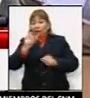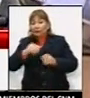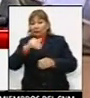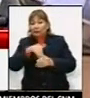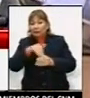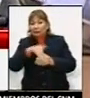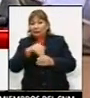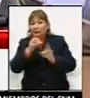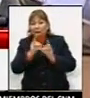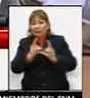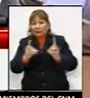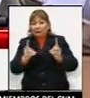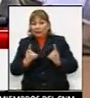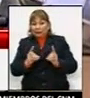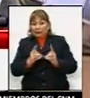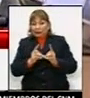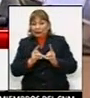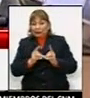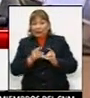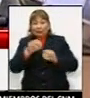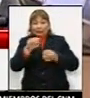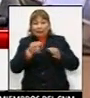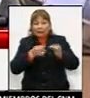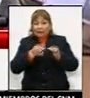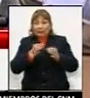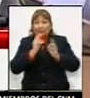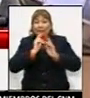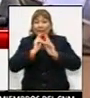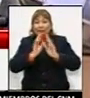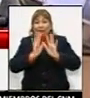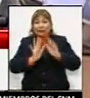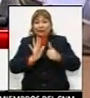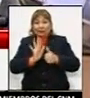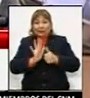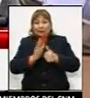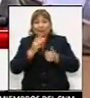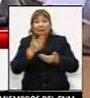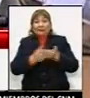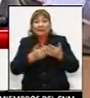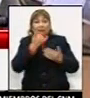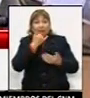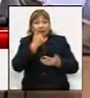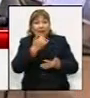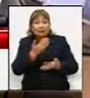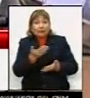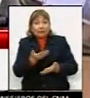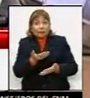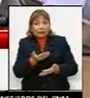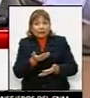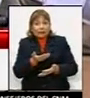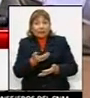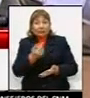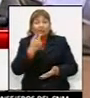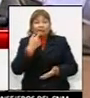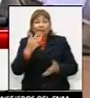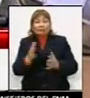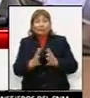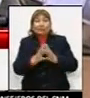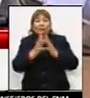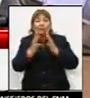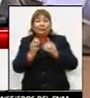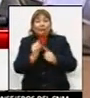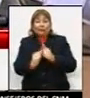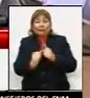por departamento y le aplicábamos el resultado del 2016, ¿saben lo que pasaba? Por ser más el número